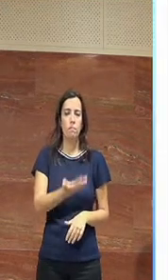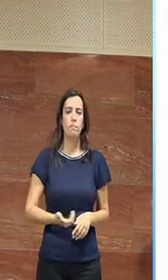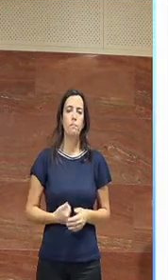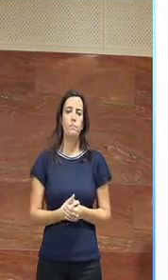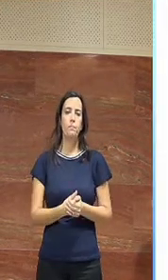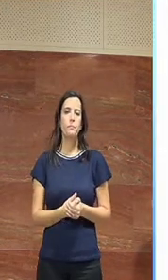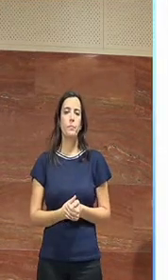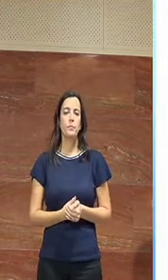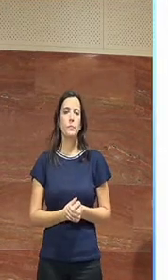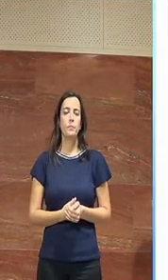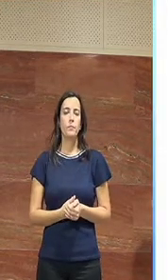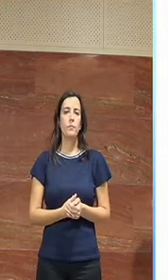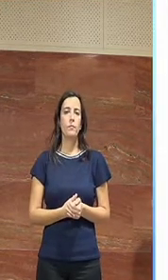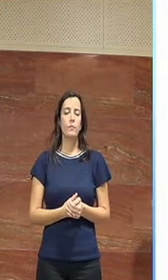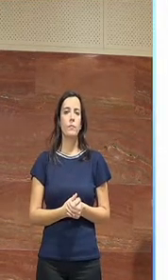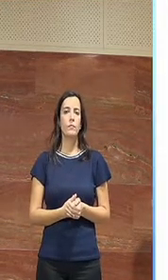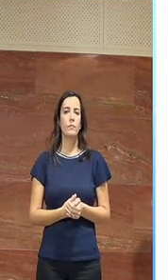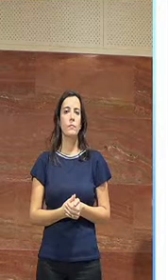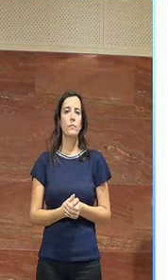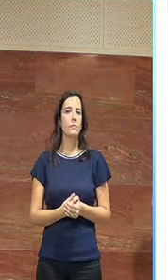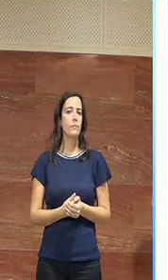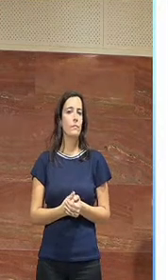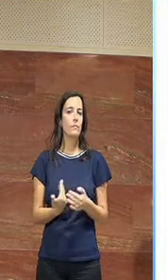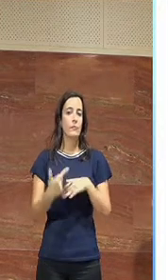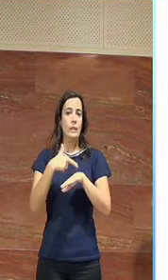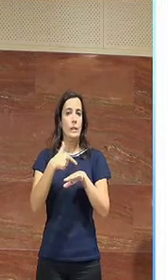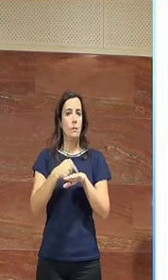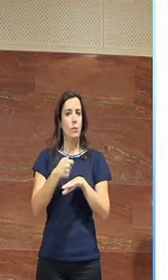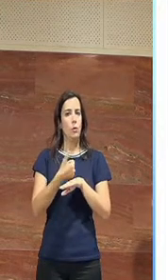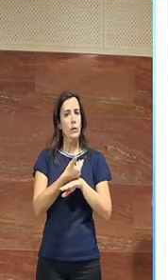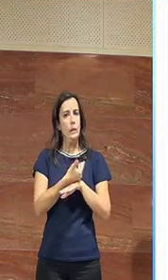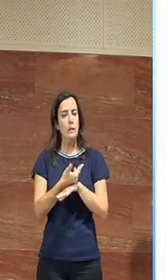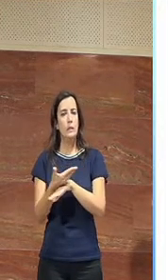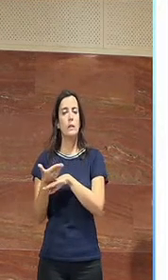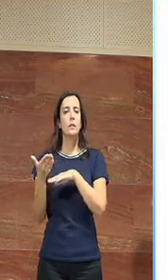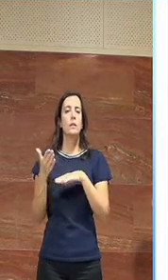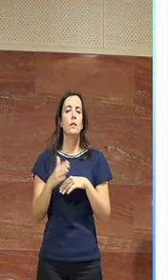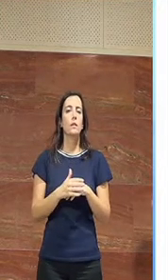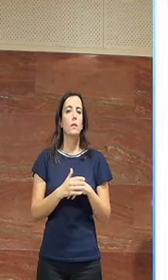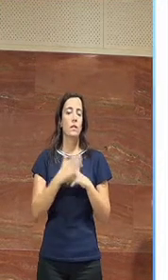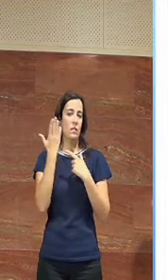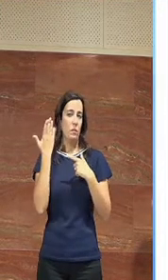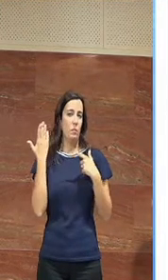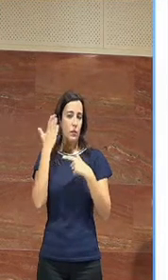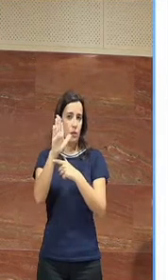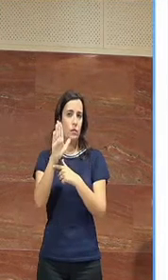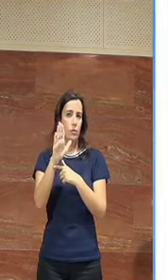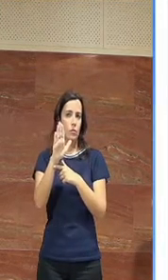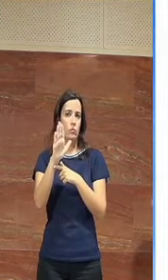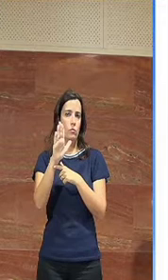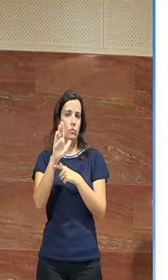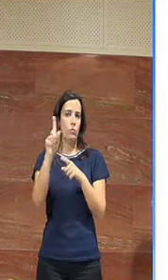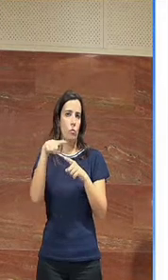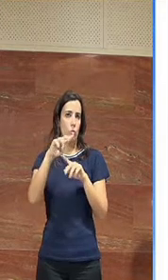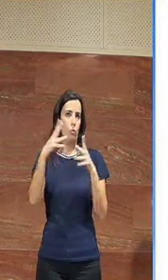este problema. Y bueno, como no vamos muy bien de tiempo y la presentación se va a poner, sí me gustaría que si